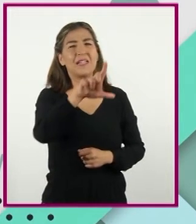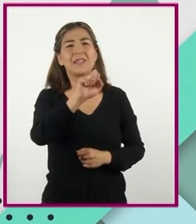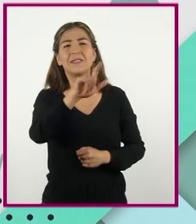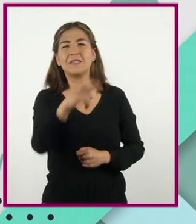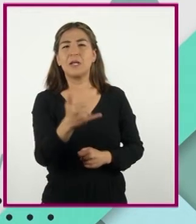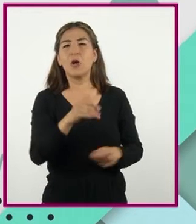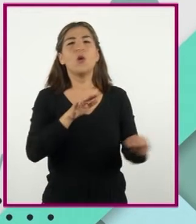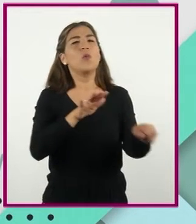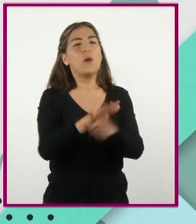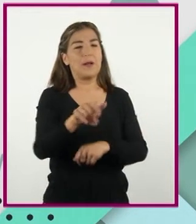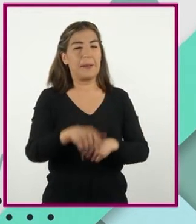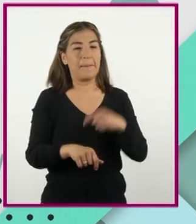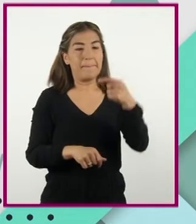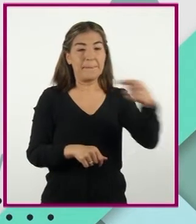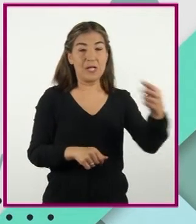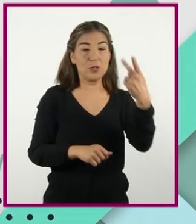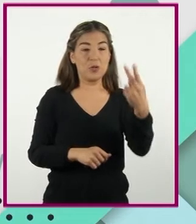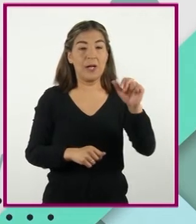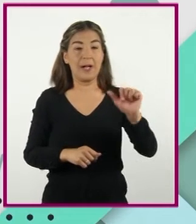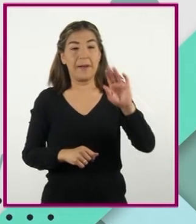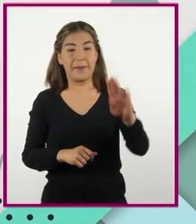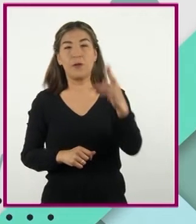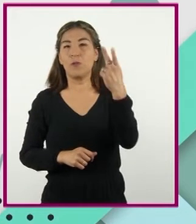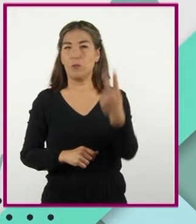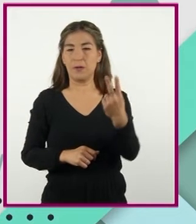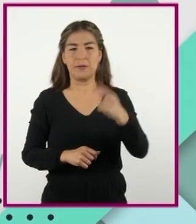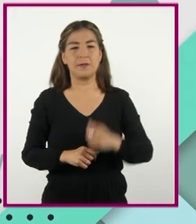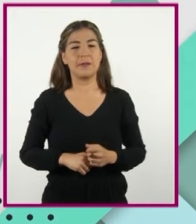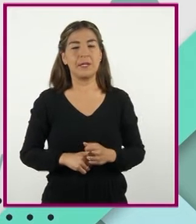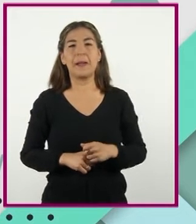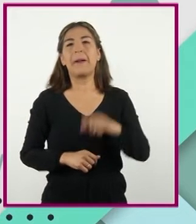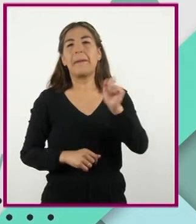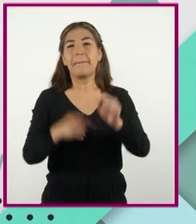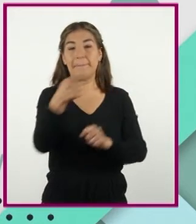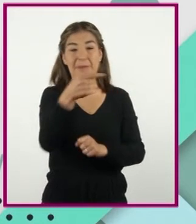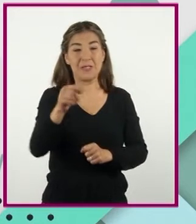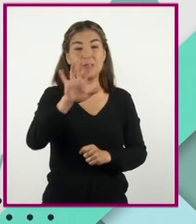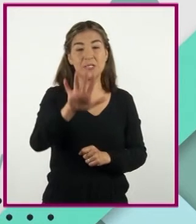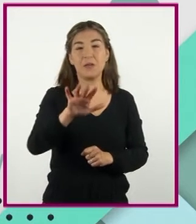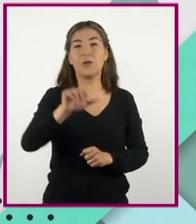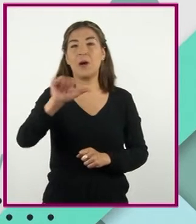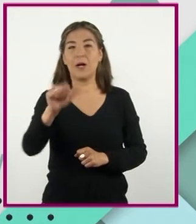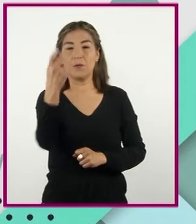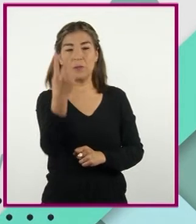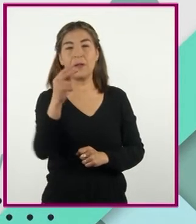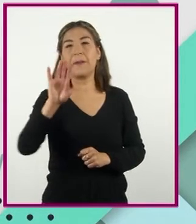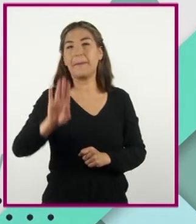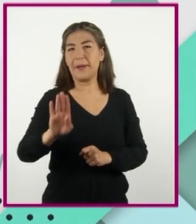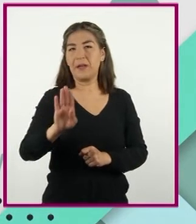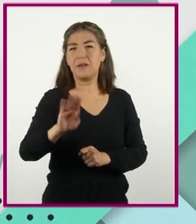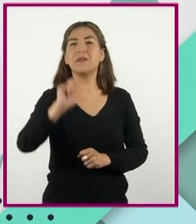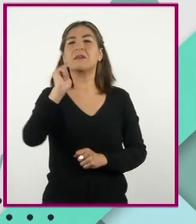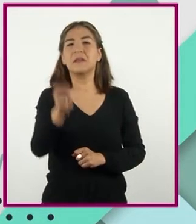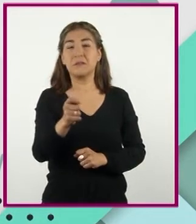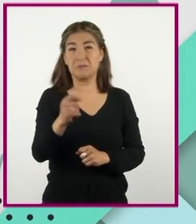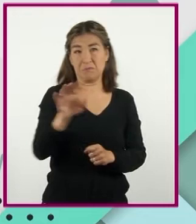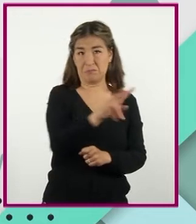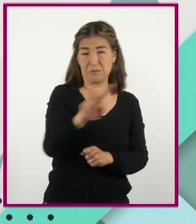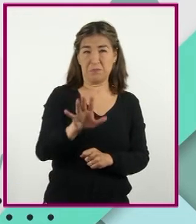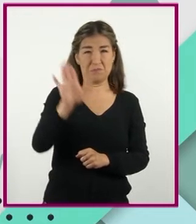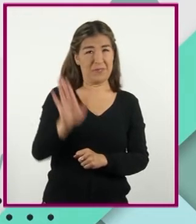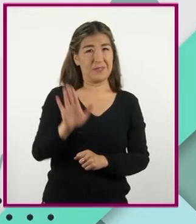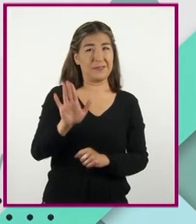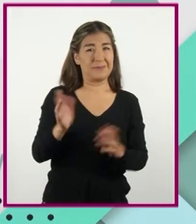los términos menos 2ab al cuadrado y menos 5a al cuadrado b, ¿son términos semejantes?